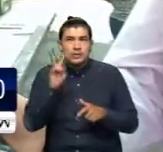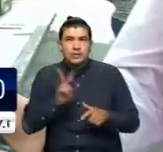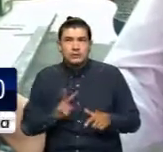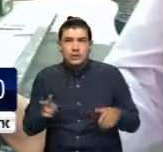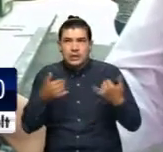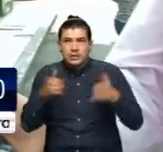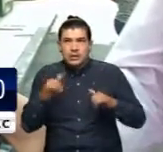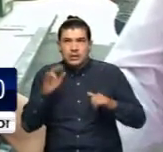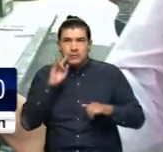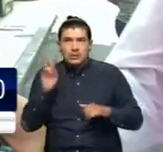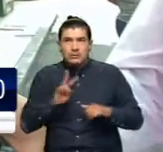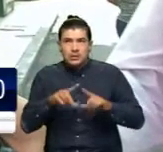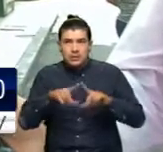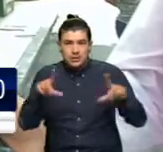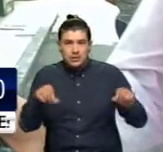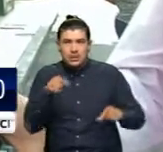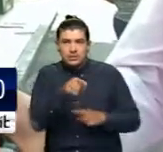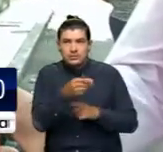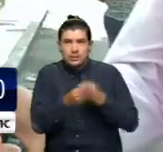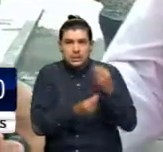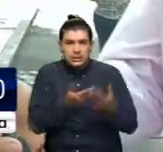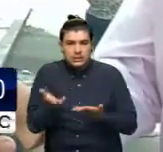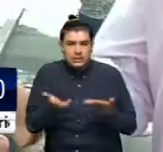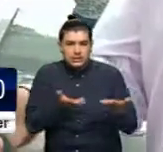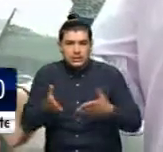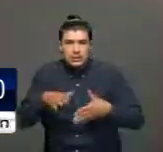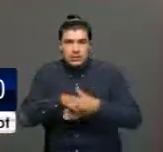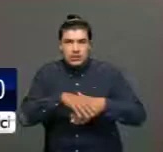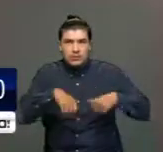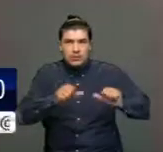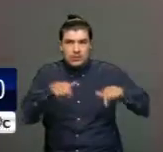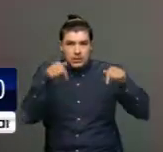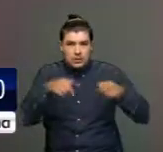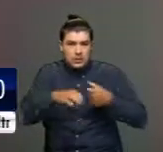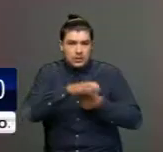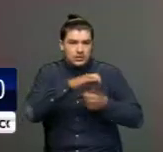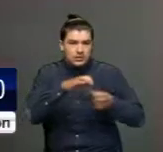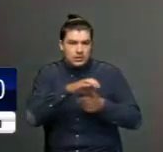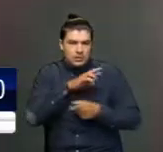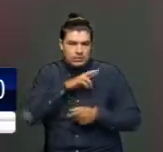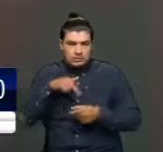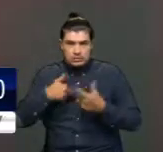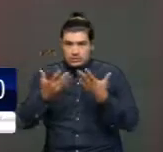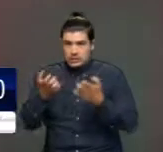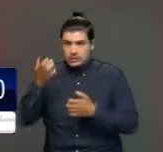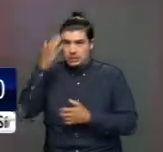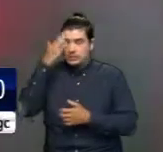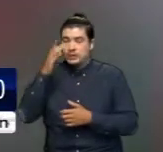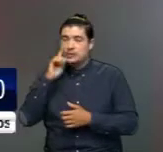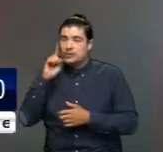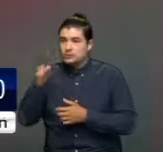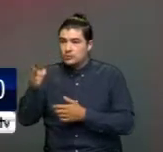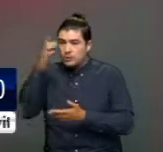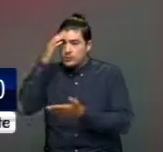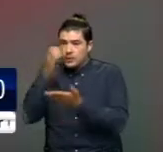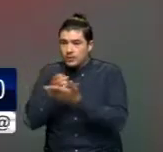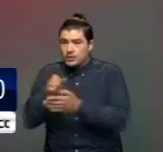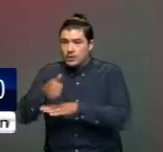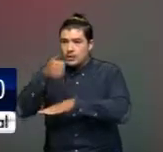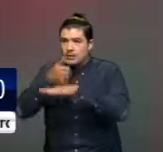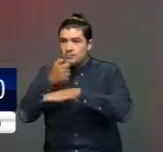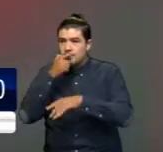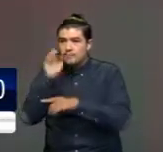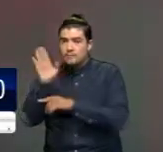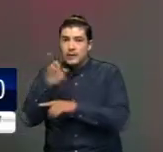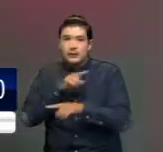hace ya con motos venezolanas haciendo prestando el servicio de motos a que la ciudad quisimos saber qué opina al respecto el director de tránsito pero no respondió